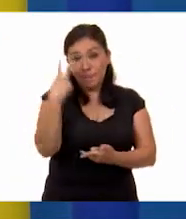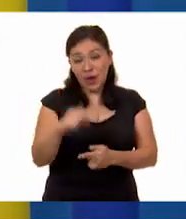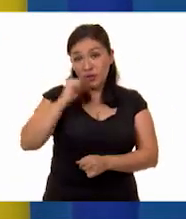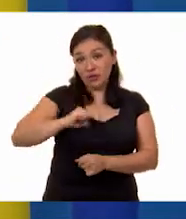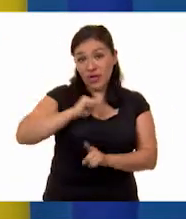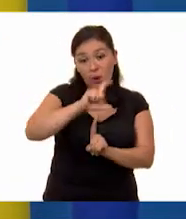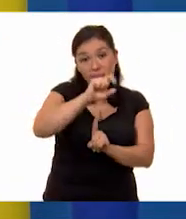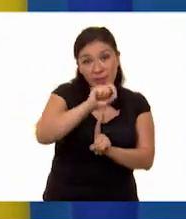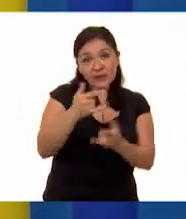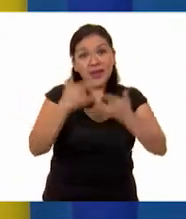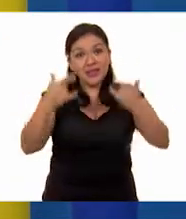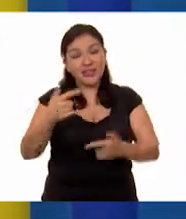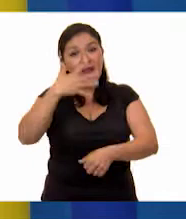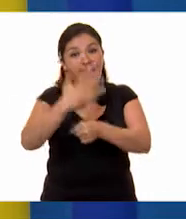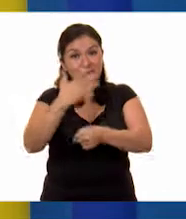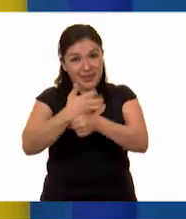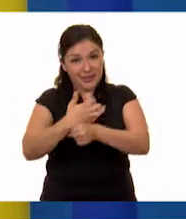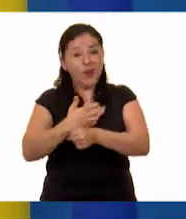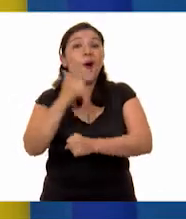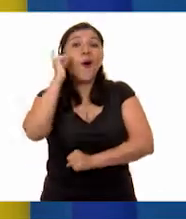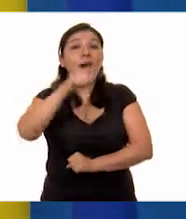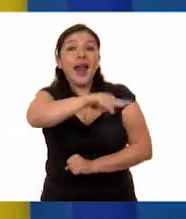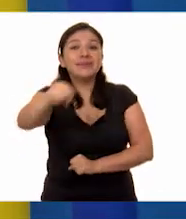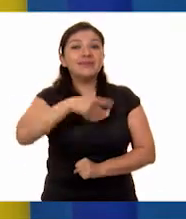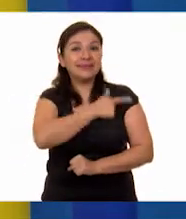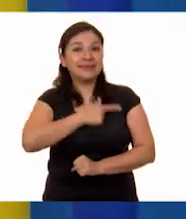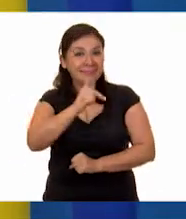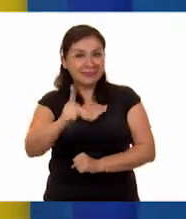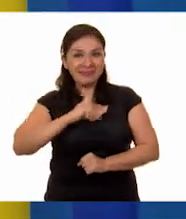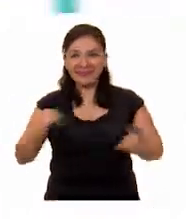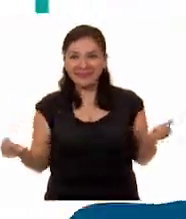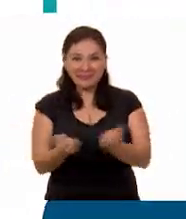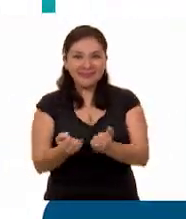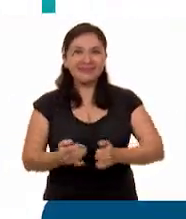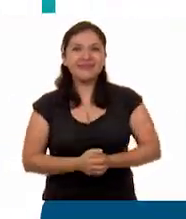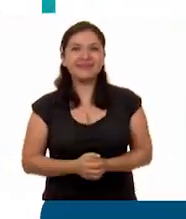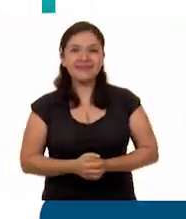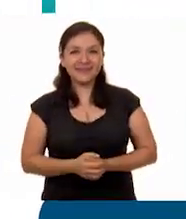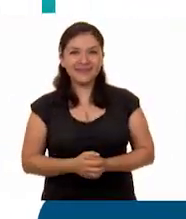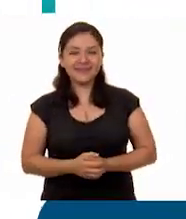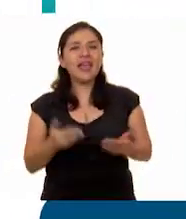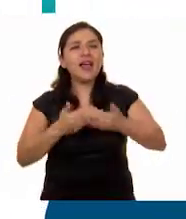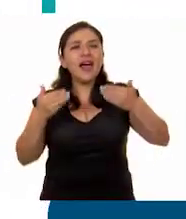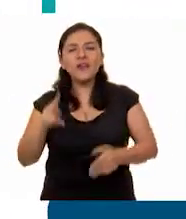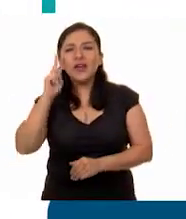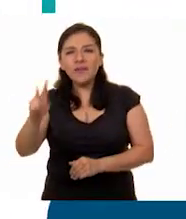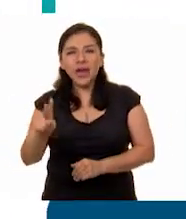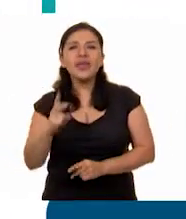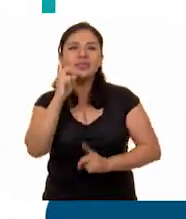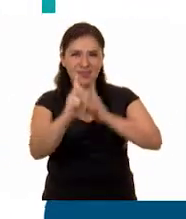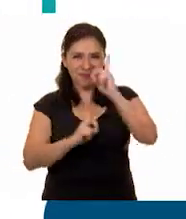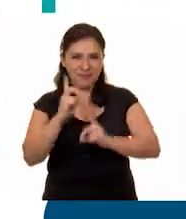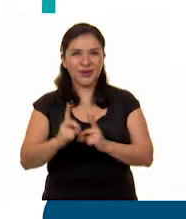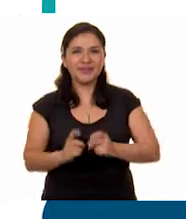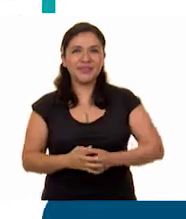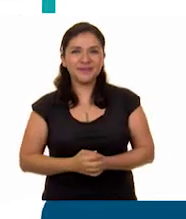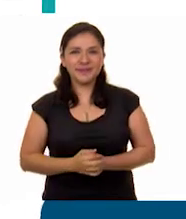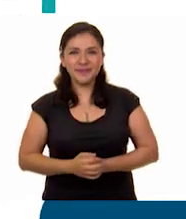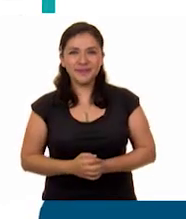siglo XX de Historia de Quinto Grado y espero que lo hayan disfrutado tanto como nosotras. A continuación, Educación